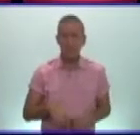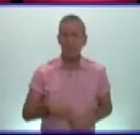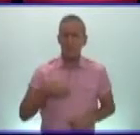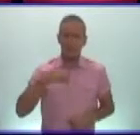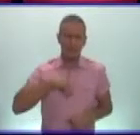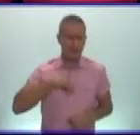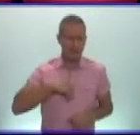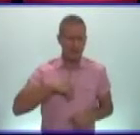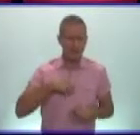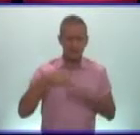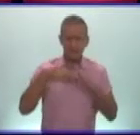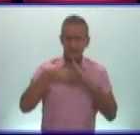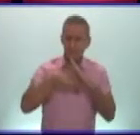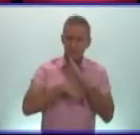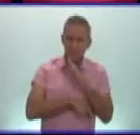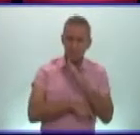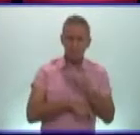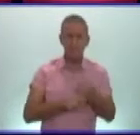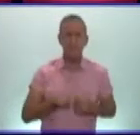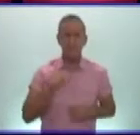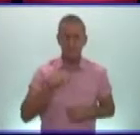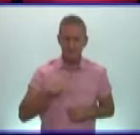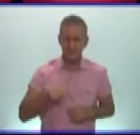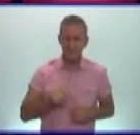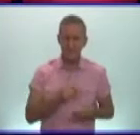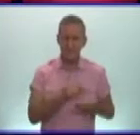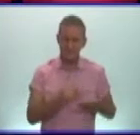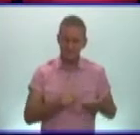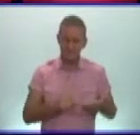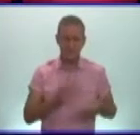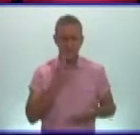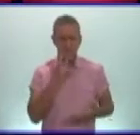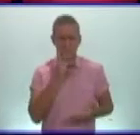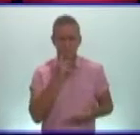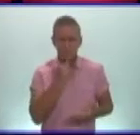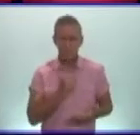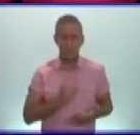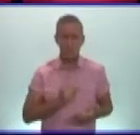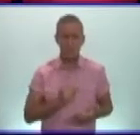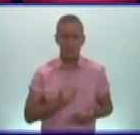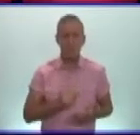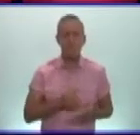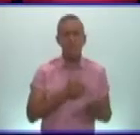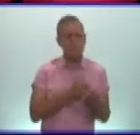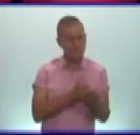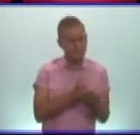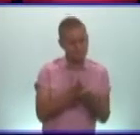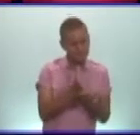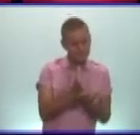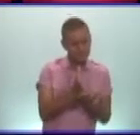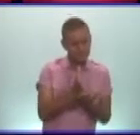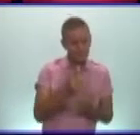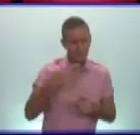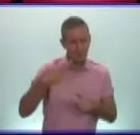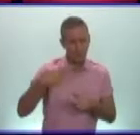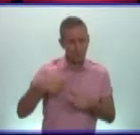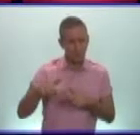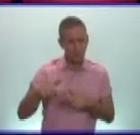esta carta de René Ramos Latour a su pequeña hija. Vamos entonces a continuar con la siguiente actividad.